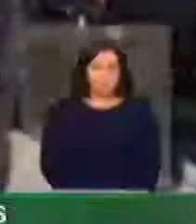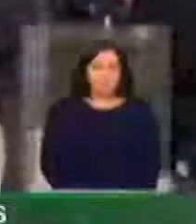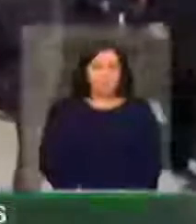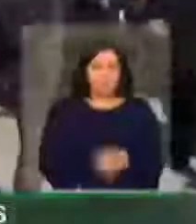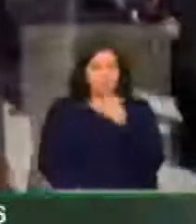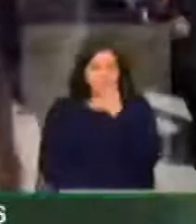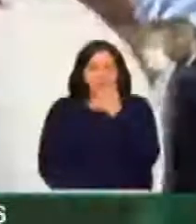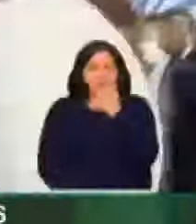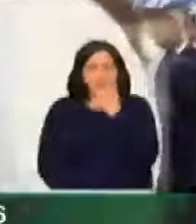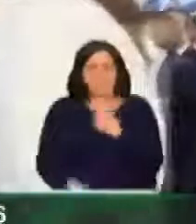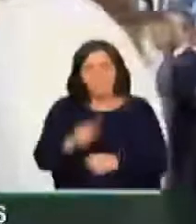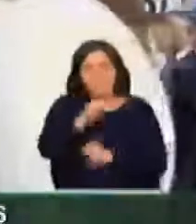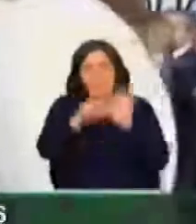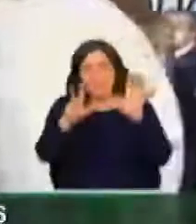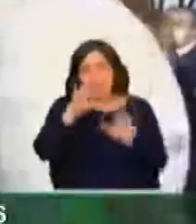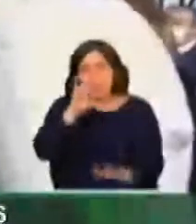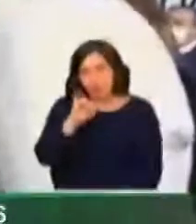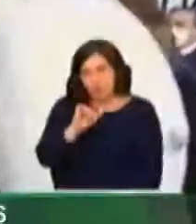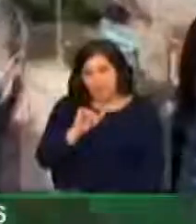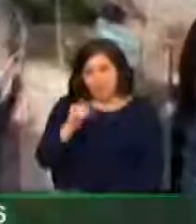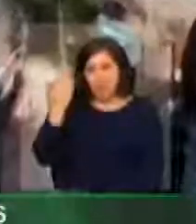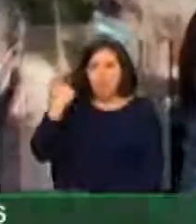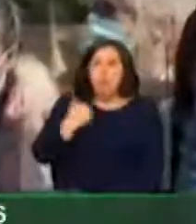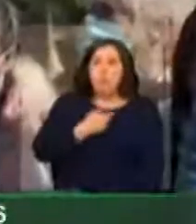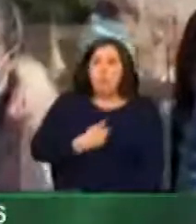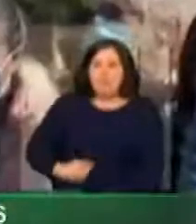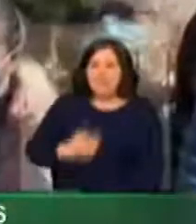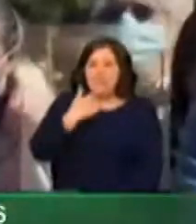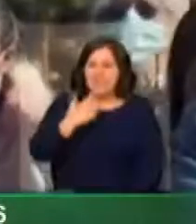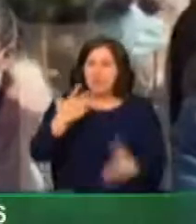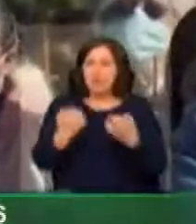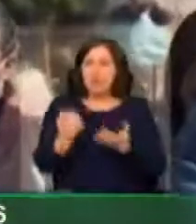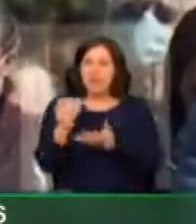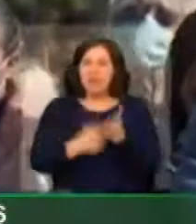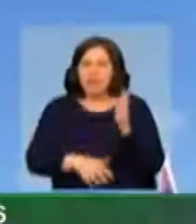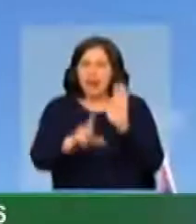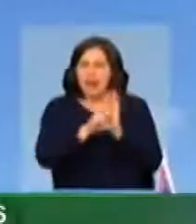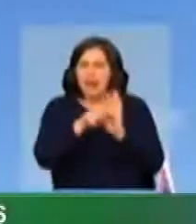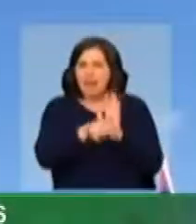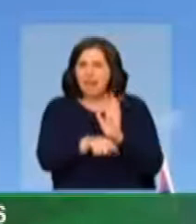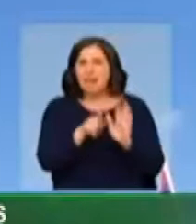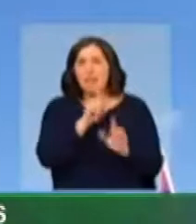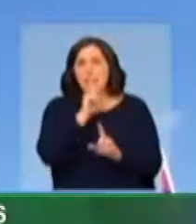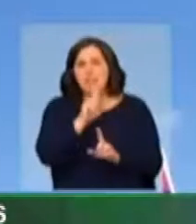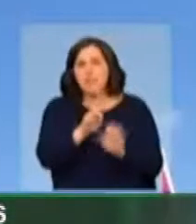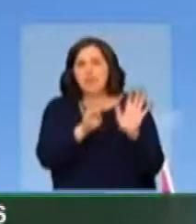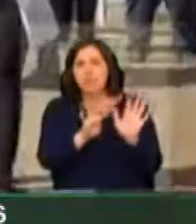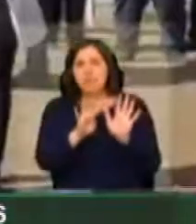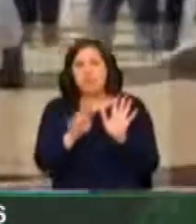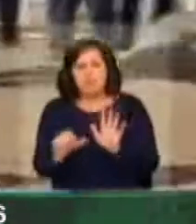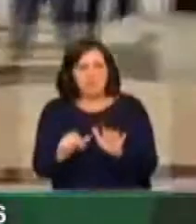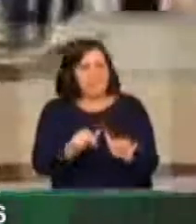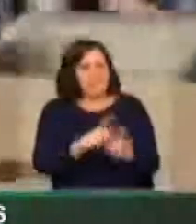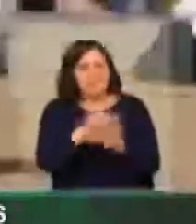El 18 de mayo pasado, el presidente manifestó su intención de derogar una ley vigente desde 1996. El proyecto de ley con ese fin ya